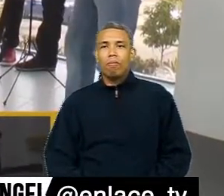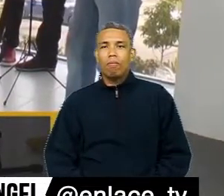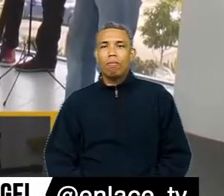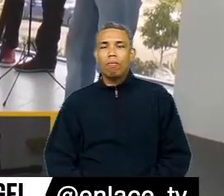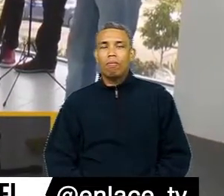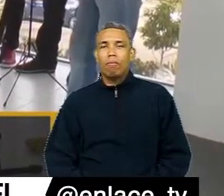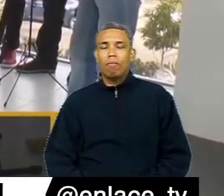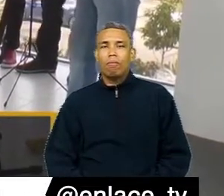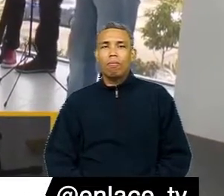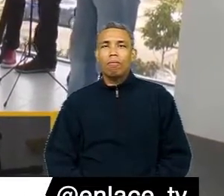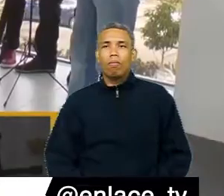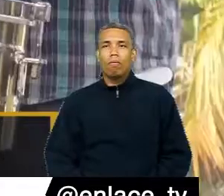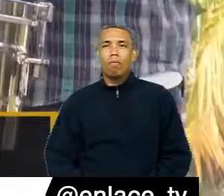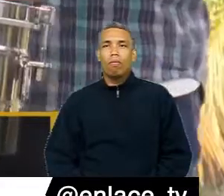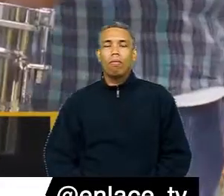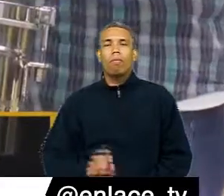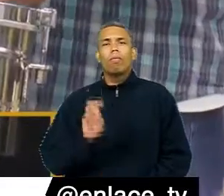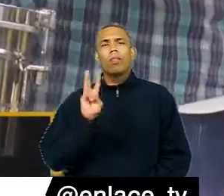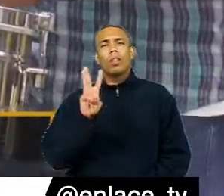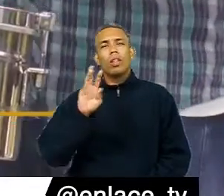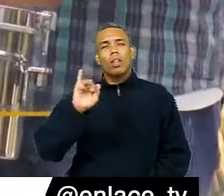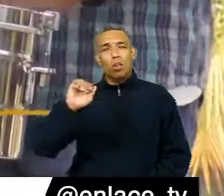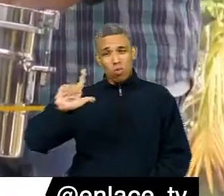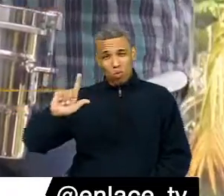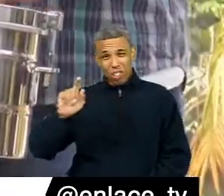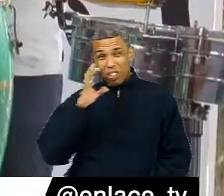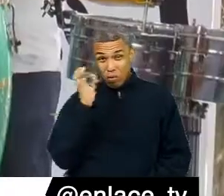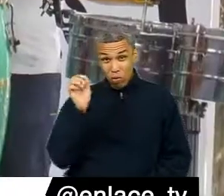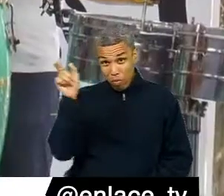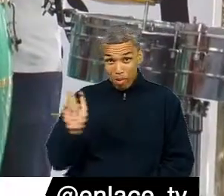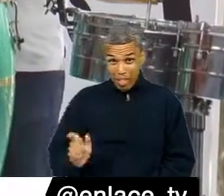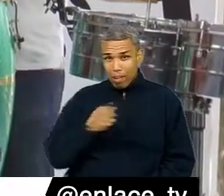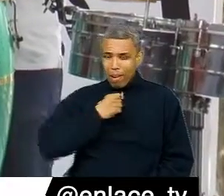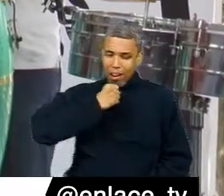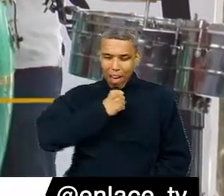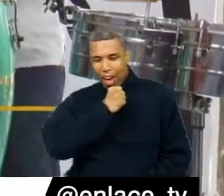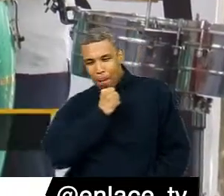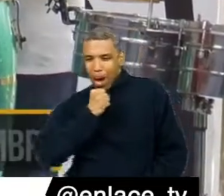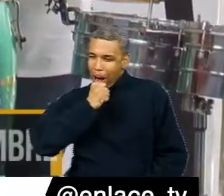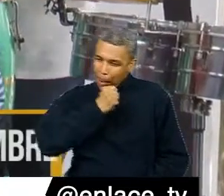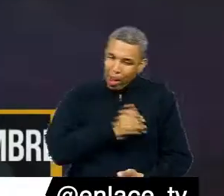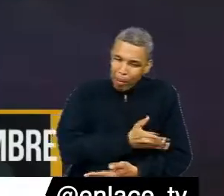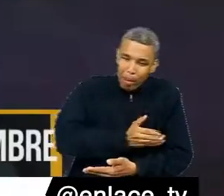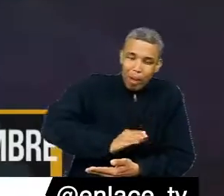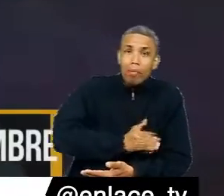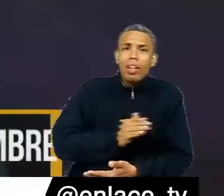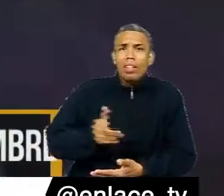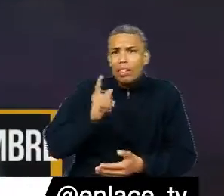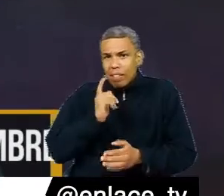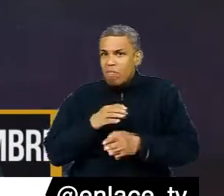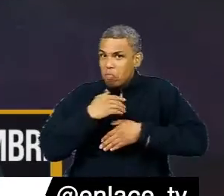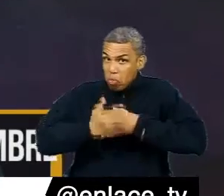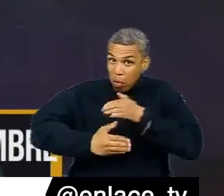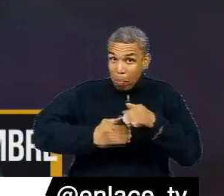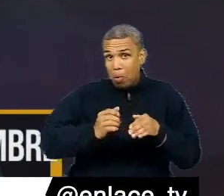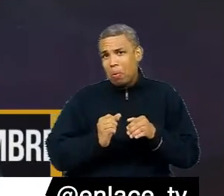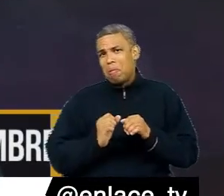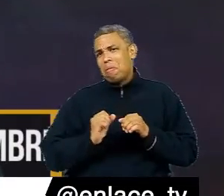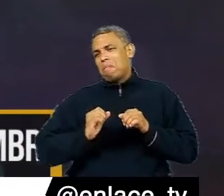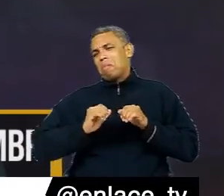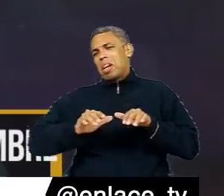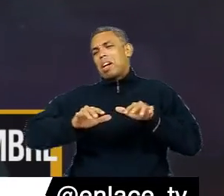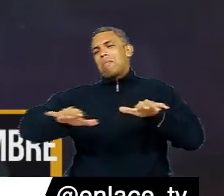Will Martínez y su combo siguen reconquistando el mundo de la música, especialmente la salsa. Salir al